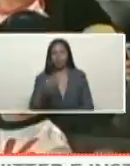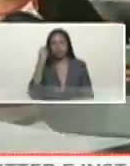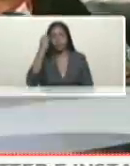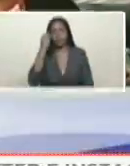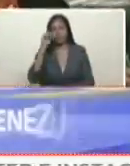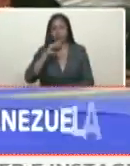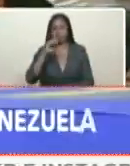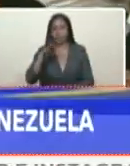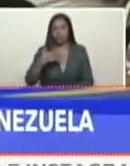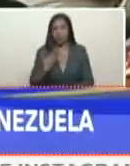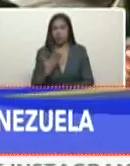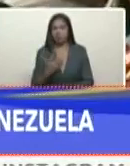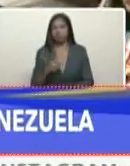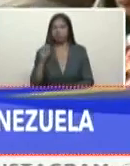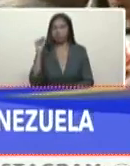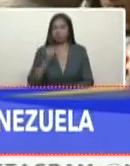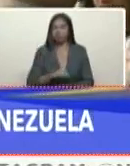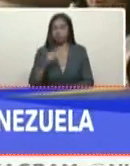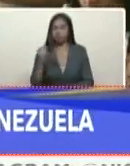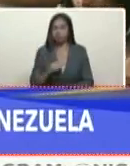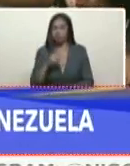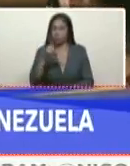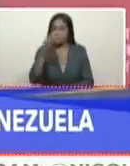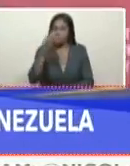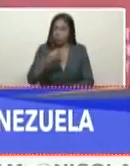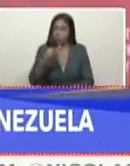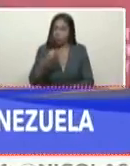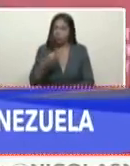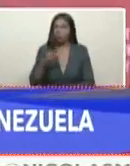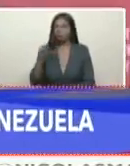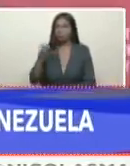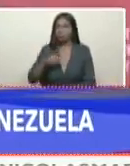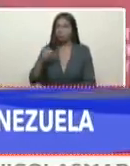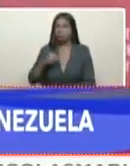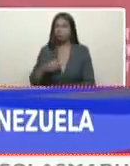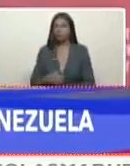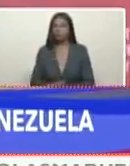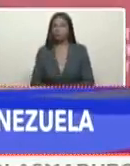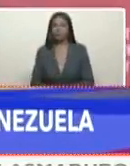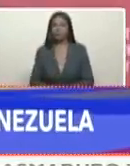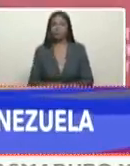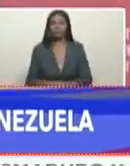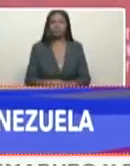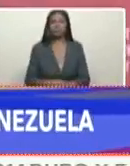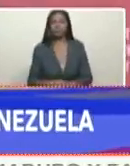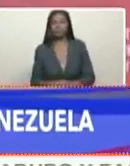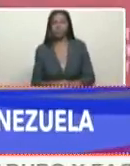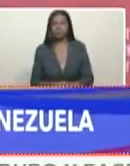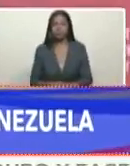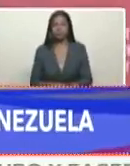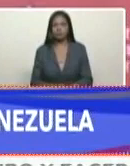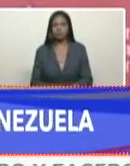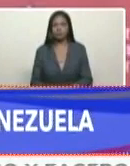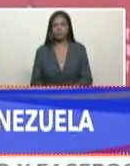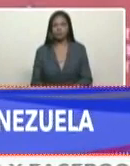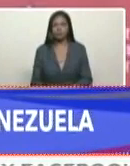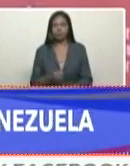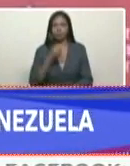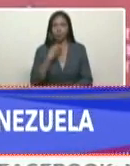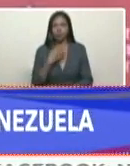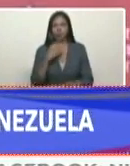pueda? Sí. ¿Están seguros? Sí. Bueno, confío en ustedes, no puede haber ni